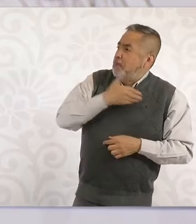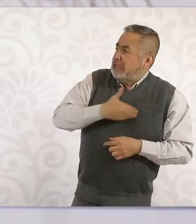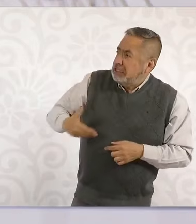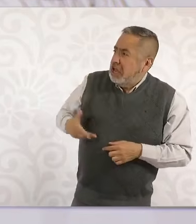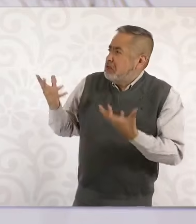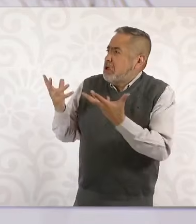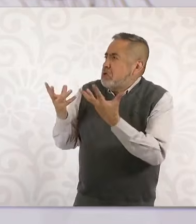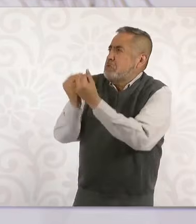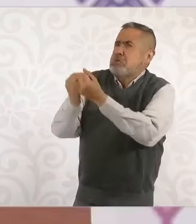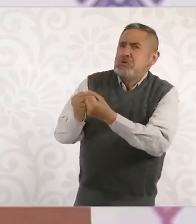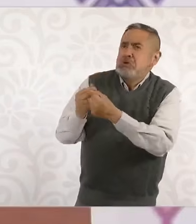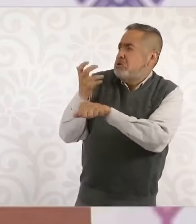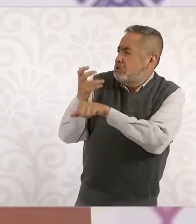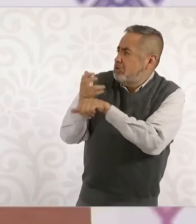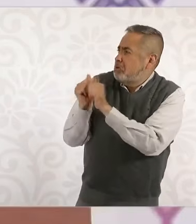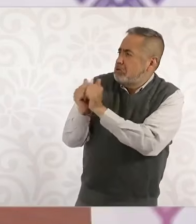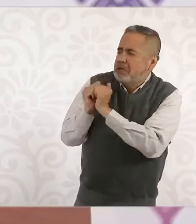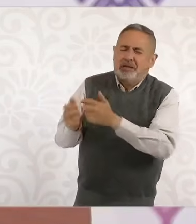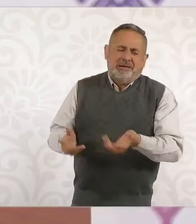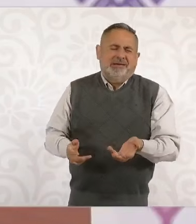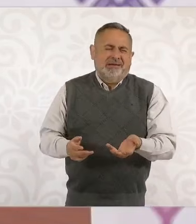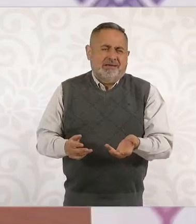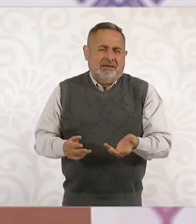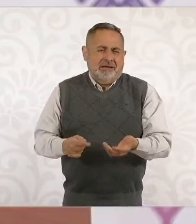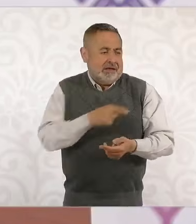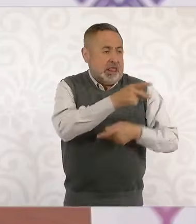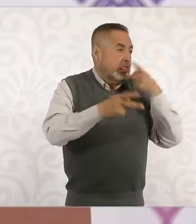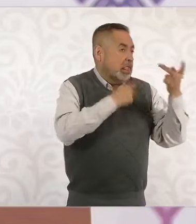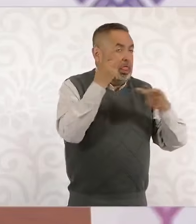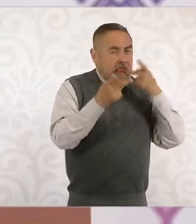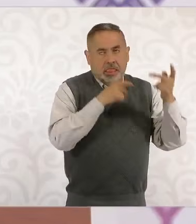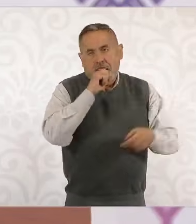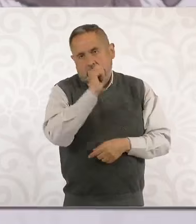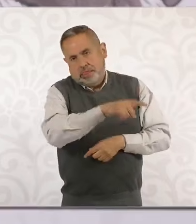Estados Unidos, que ahora es la nueva cantaleta que traen, ¿no?